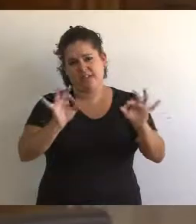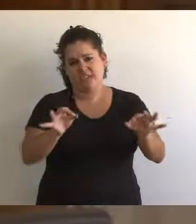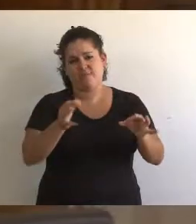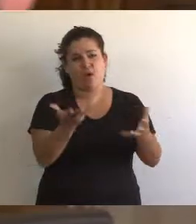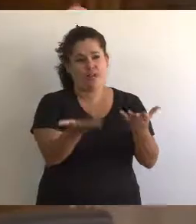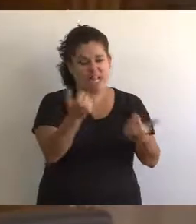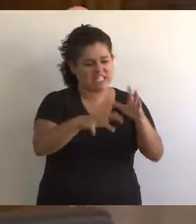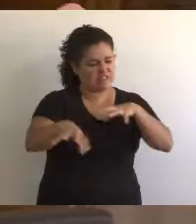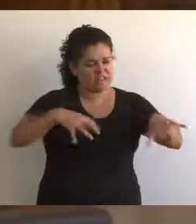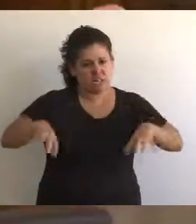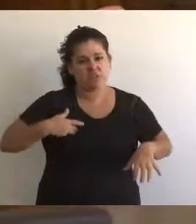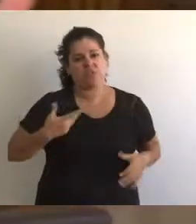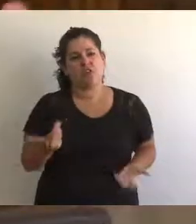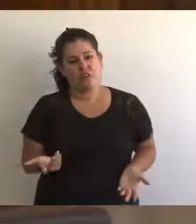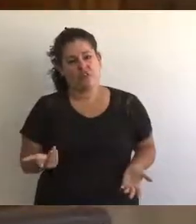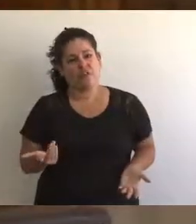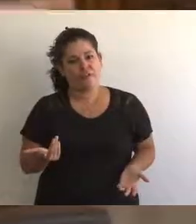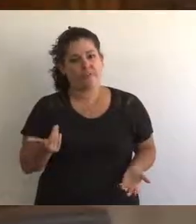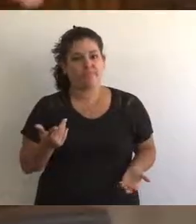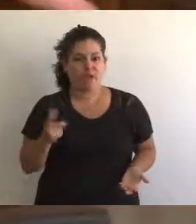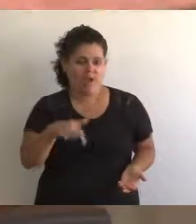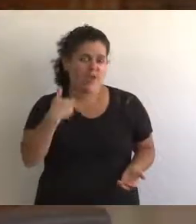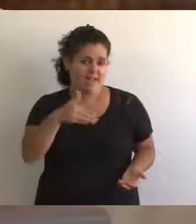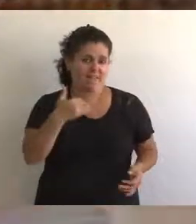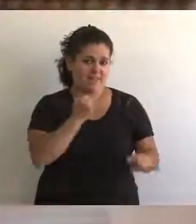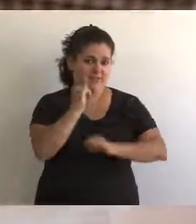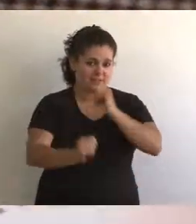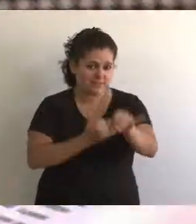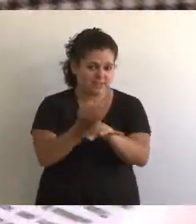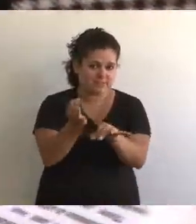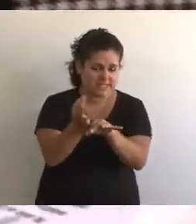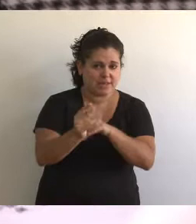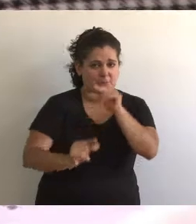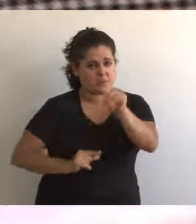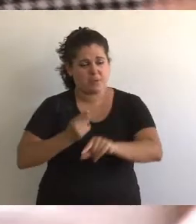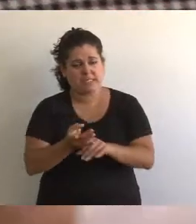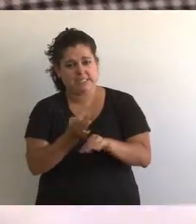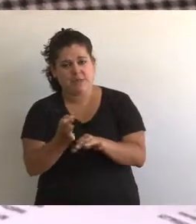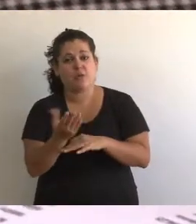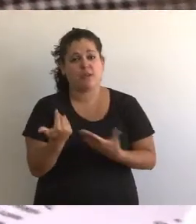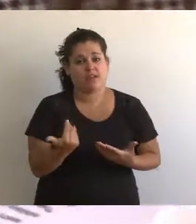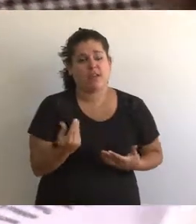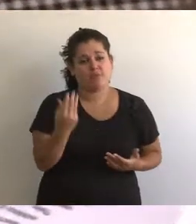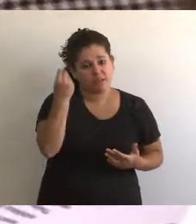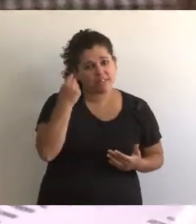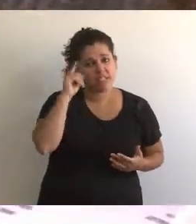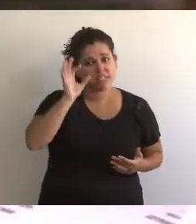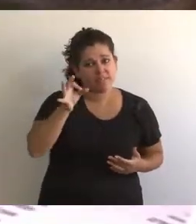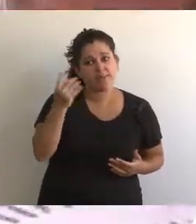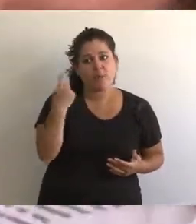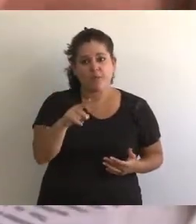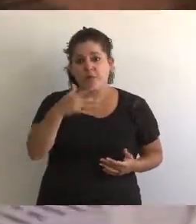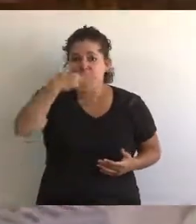residuos, todos, bueno, vamos a ir enseñándole de a poco, porque a veces sabemos,